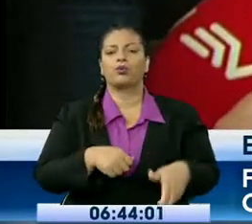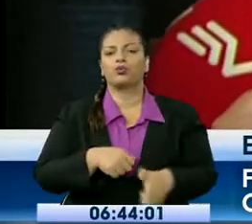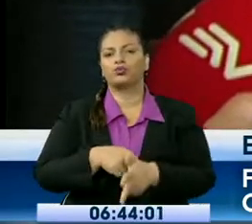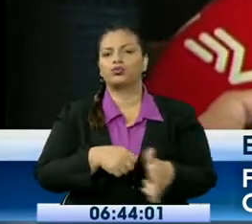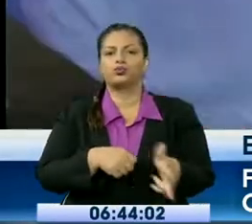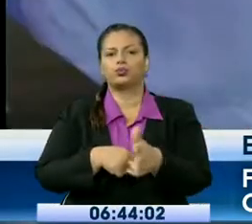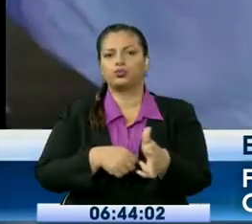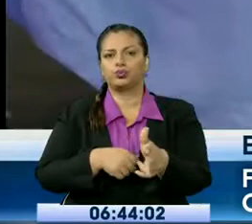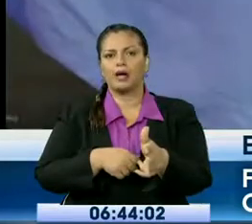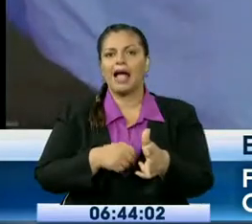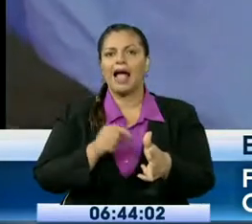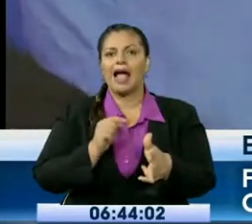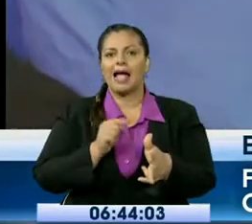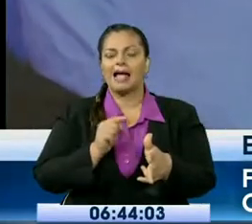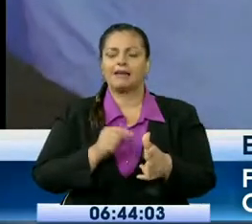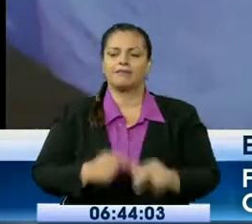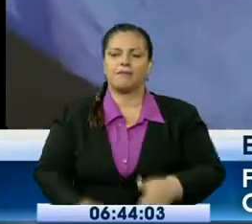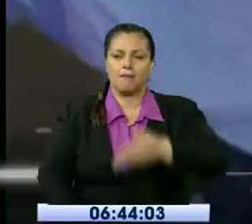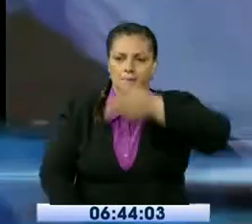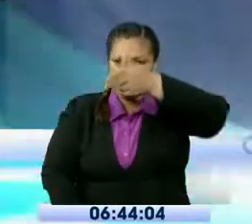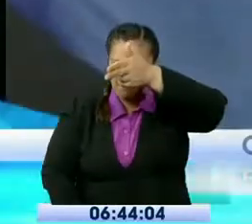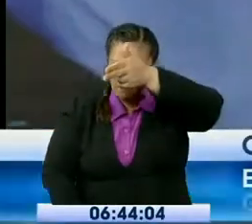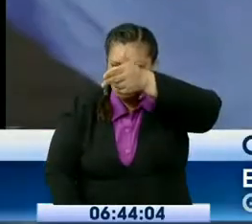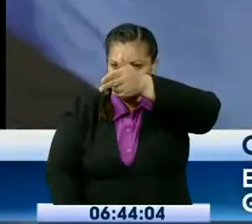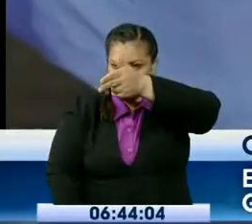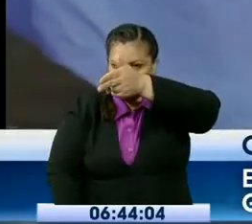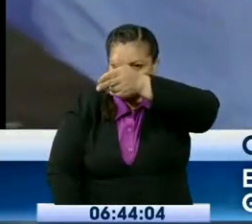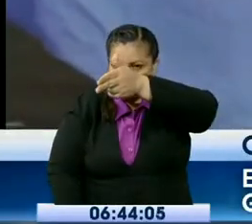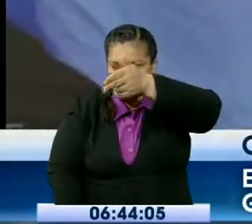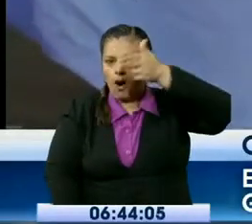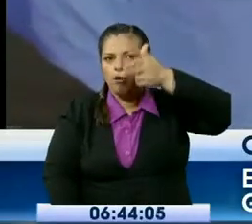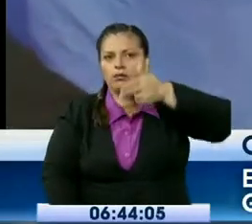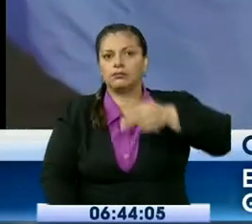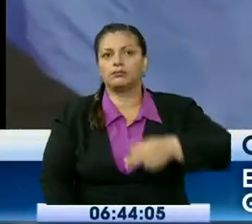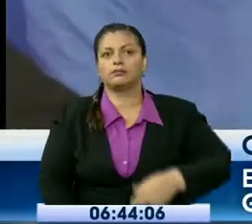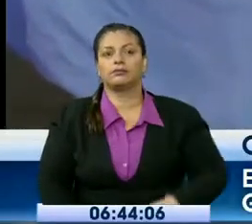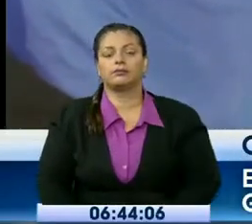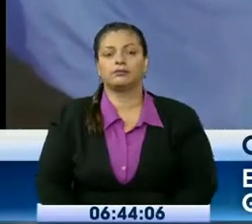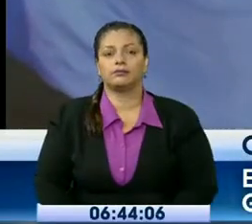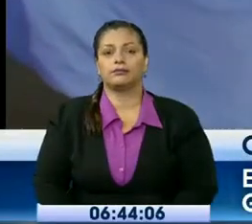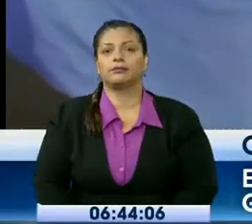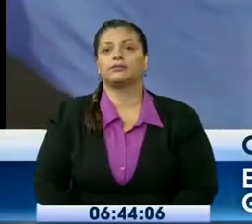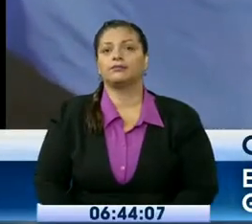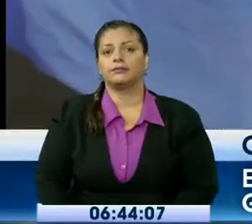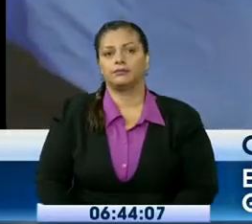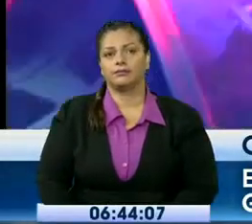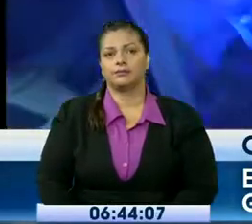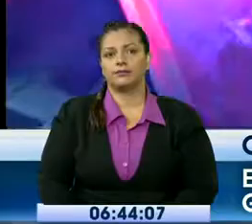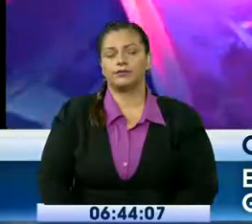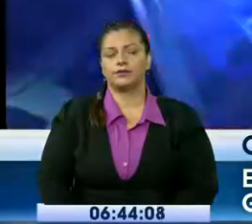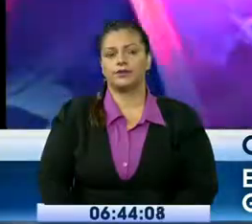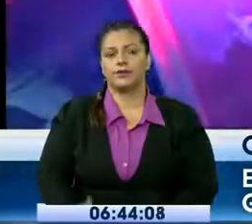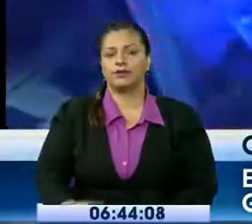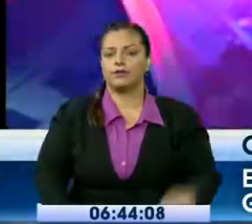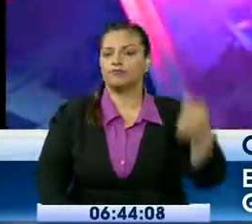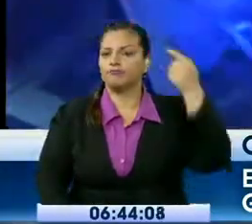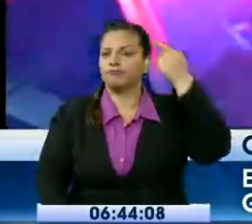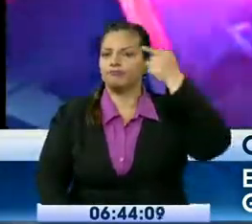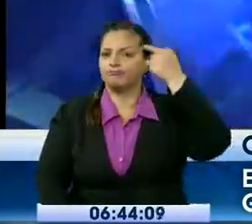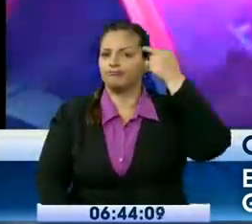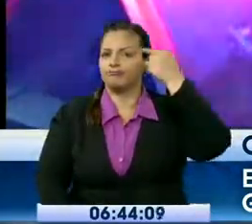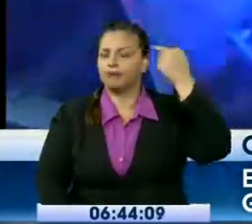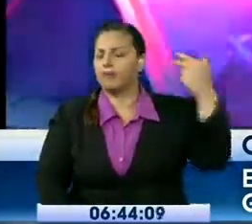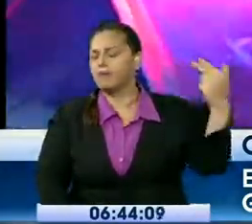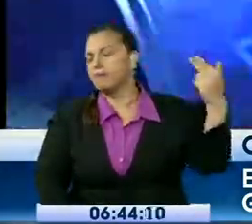motocicleta le abordó, se bajó el parrillero y le realizó un disparo en la parte occipital. Se trata de un